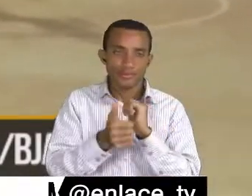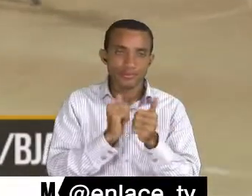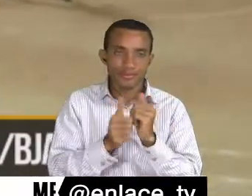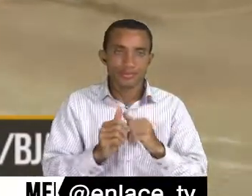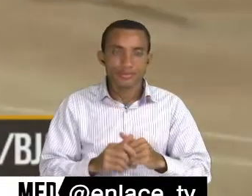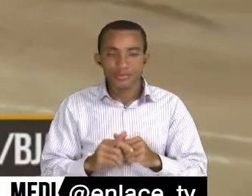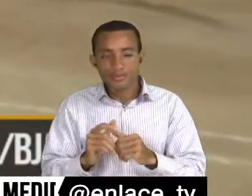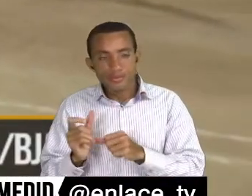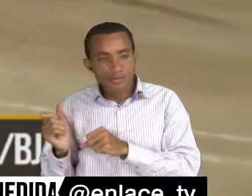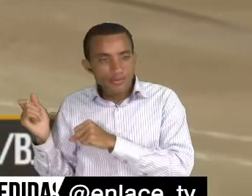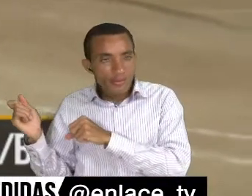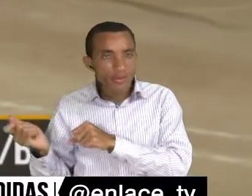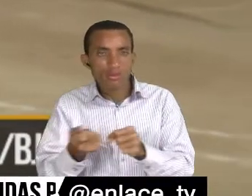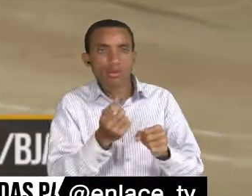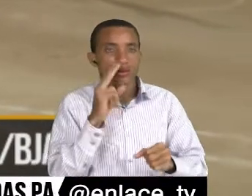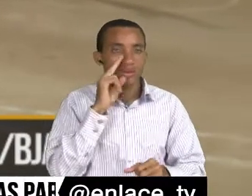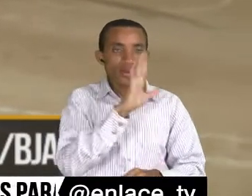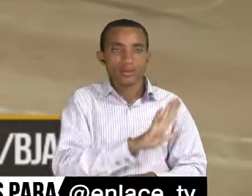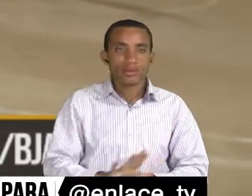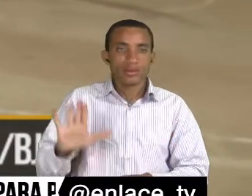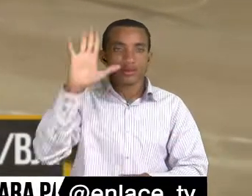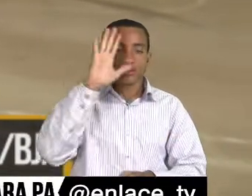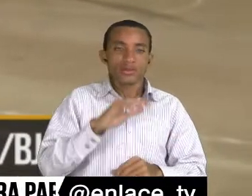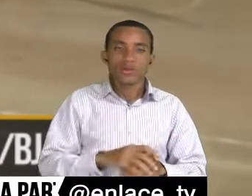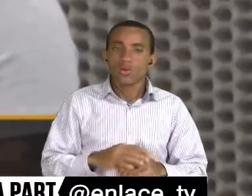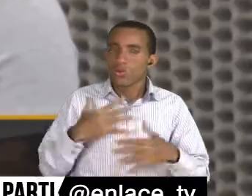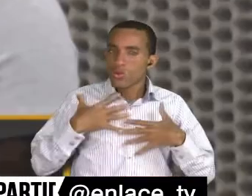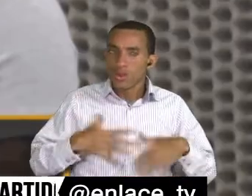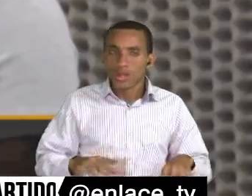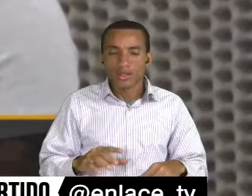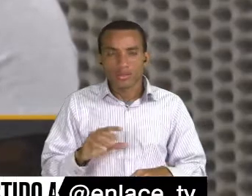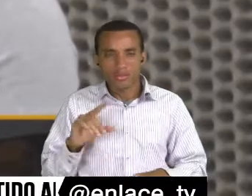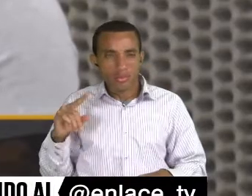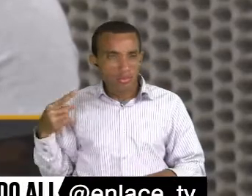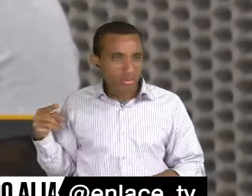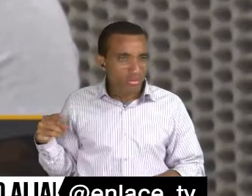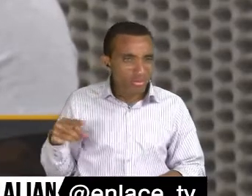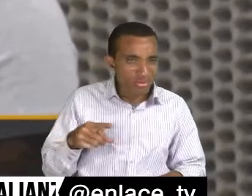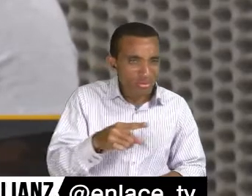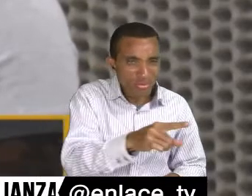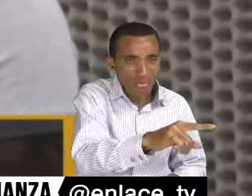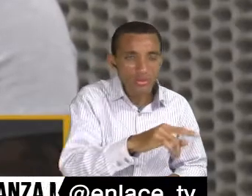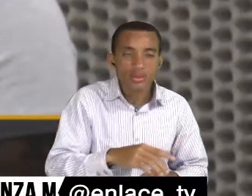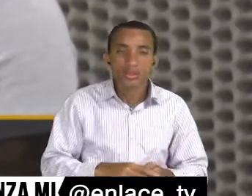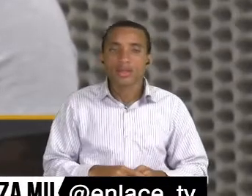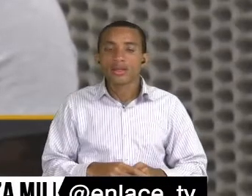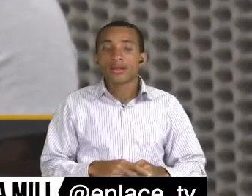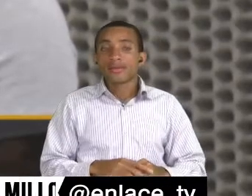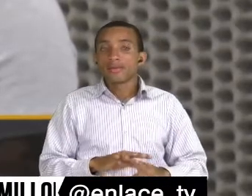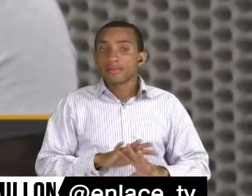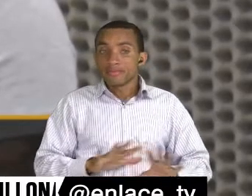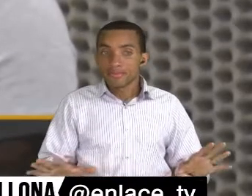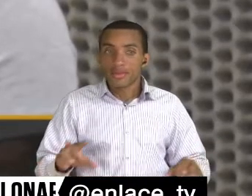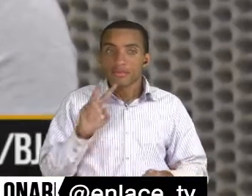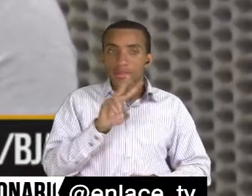Softball, categoría libre, bola rápida. Van a venir, después de 25 años, Barranca Bermeja se